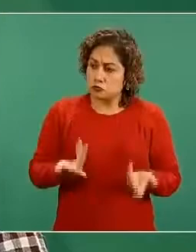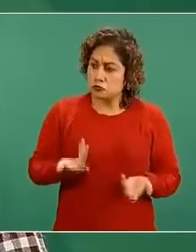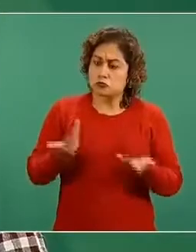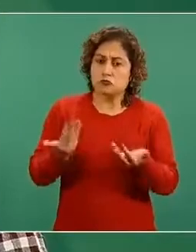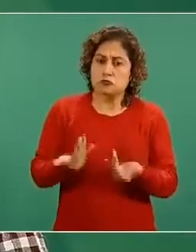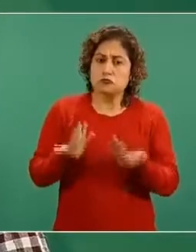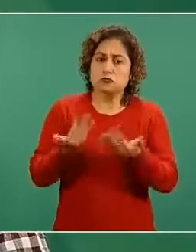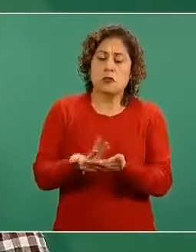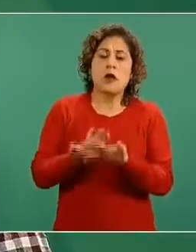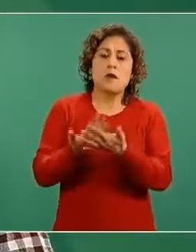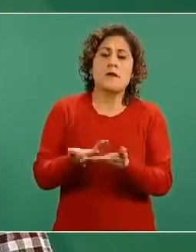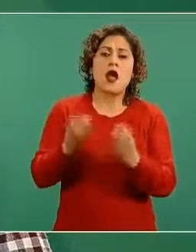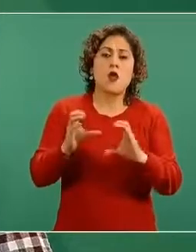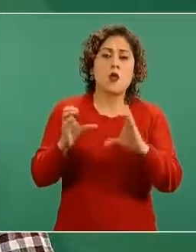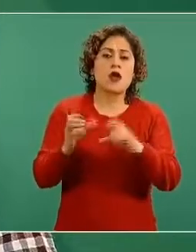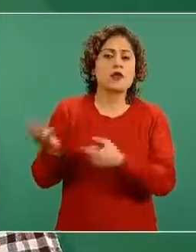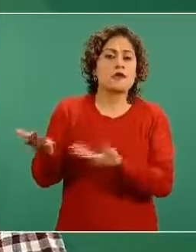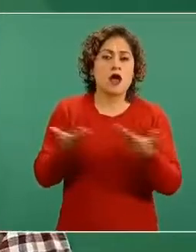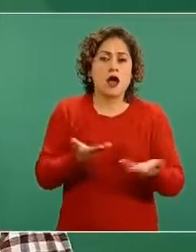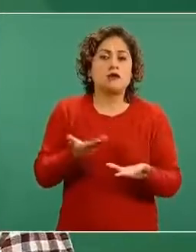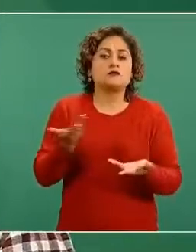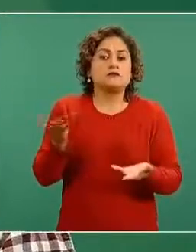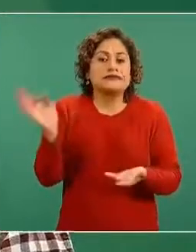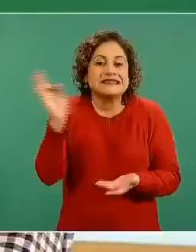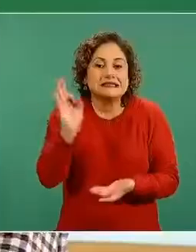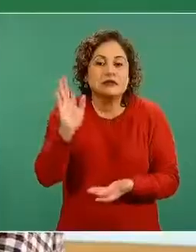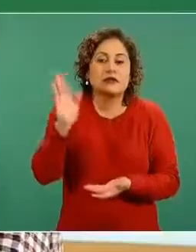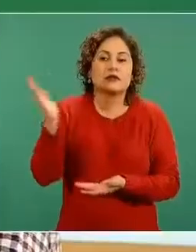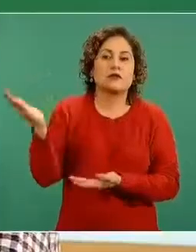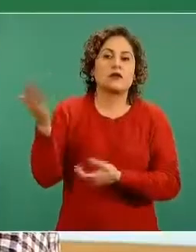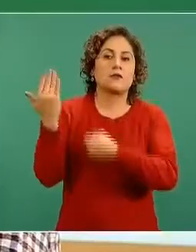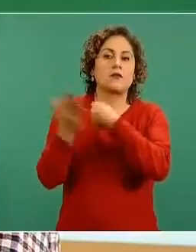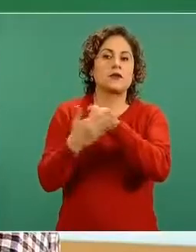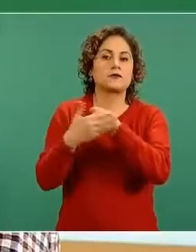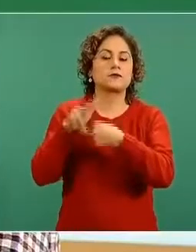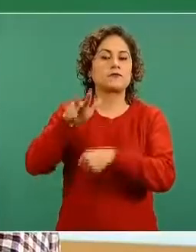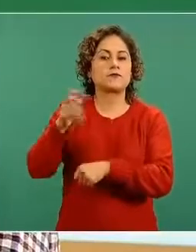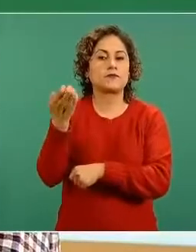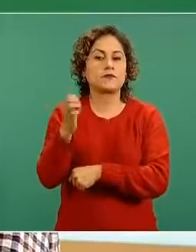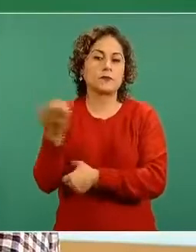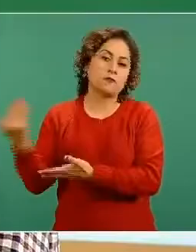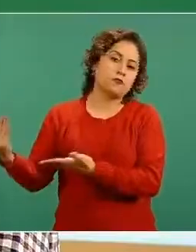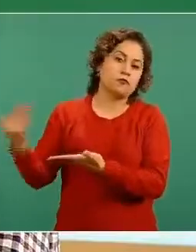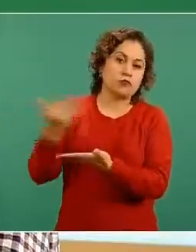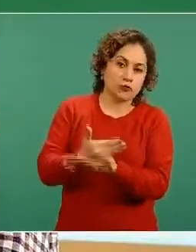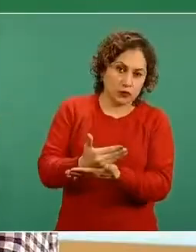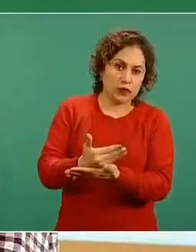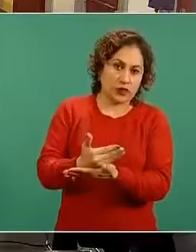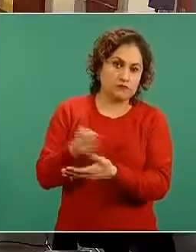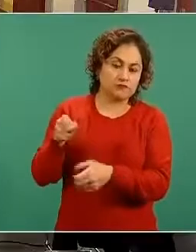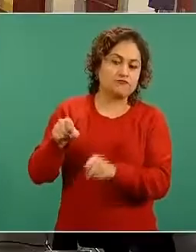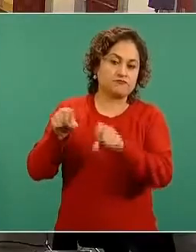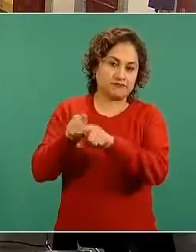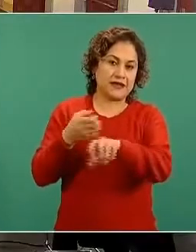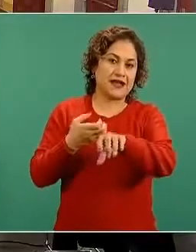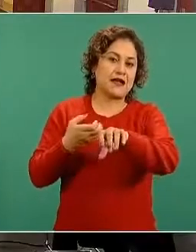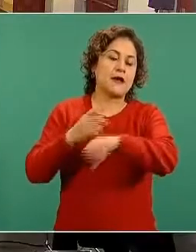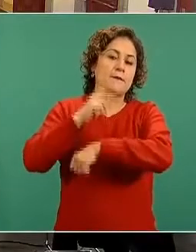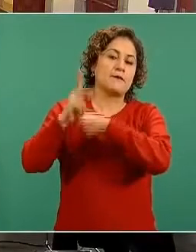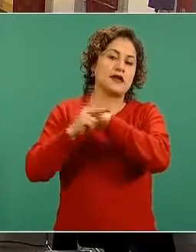México el próximo lunes 18 de enero en caso de que continúe su tránsito por Guatemala. Muchas gracias,